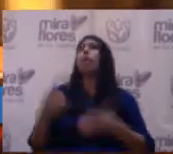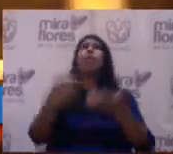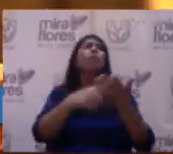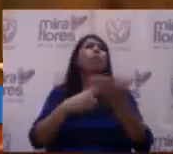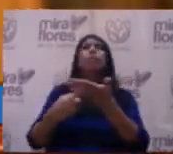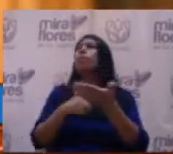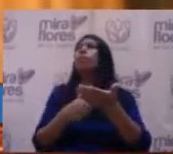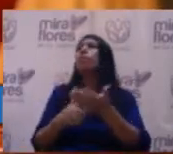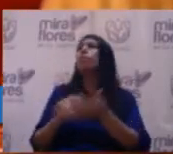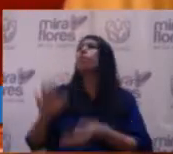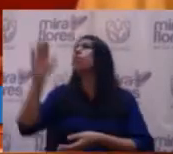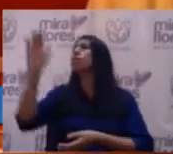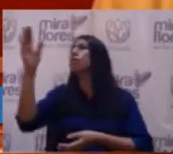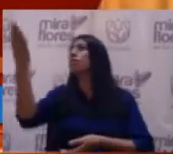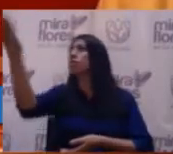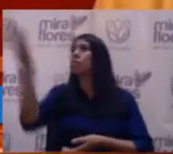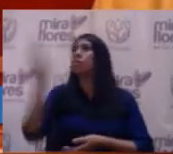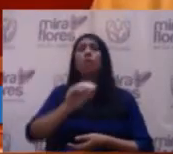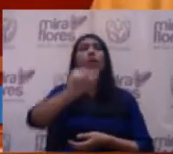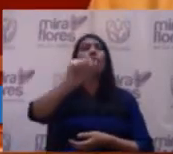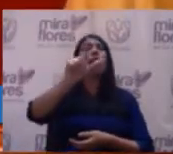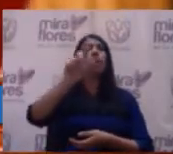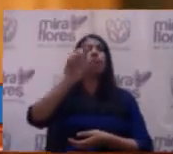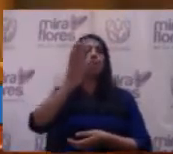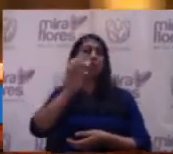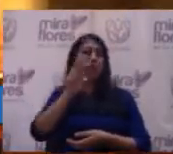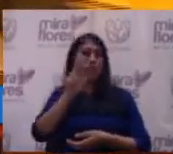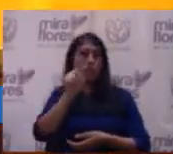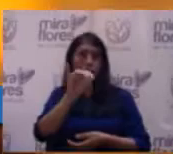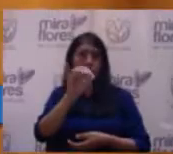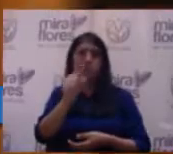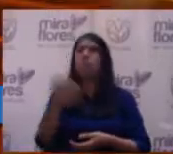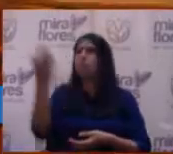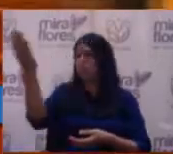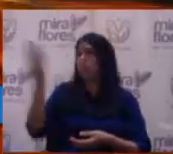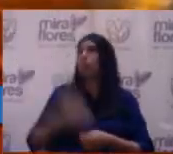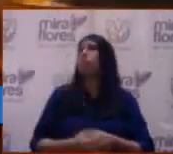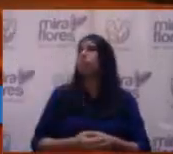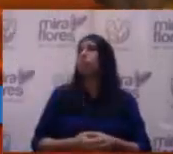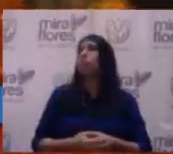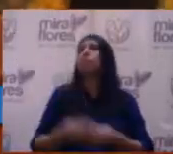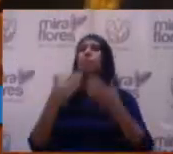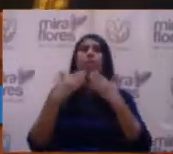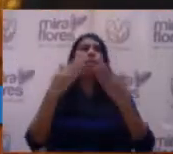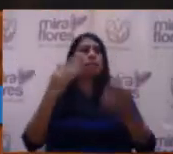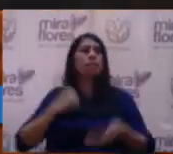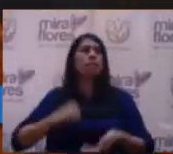uso de la palabra. Sí, señor De Albertis, tiene usted el uso de la palabra. Gracias, señor alcalde.